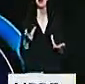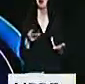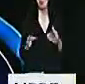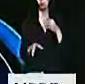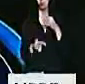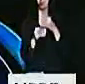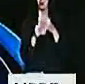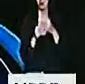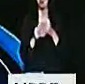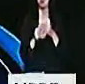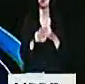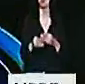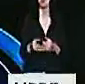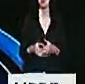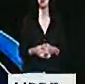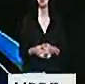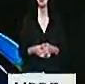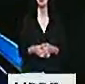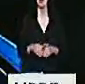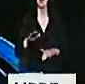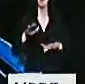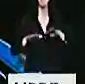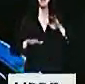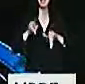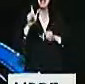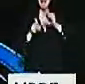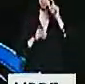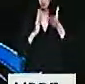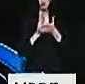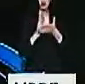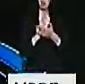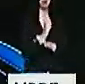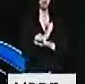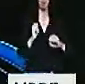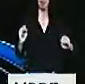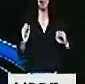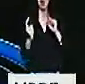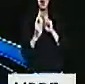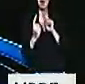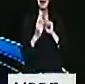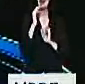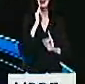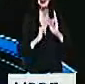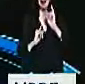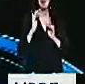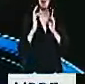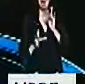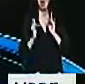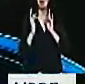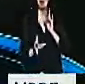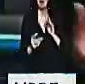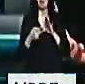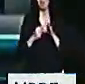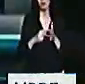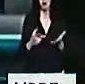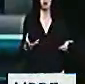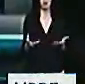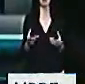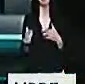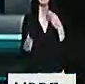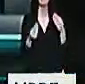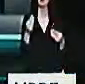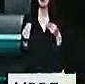punto que decía Natacha de que a veces alumnos no podían conectarse, ¿no? De que tenían problemas de conectividad. Y lo